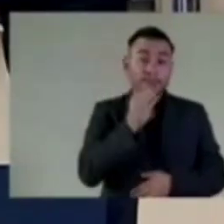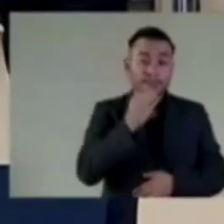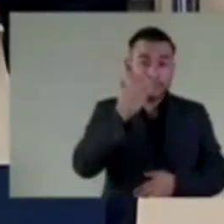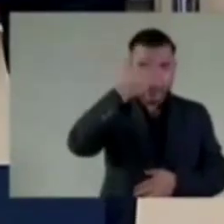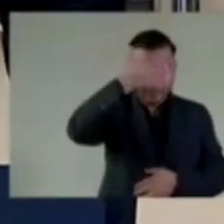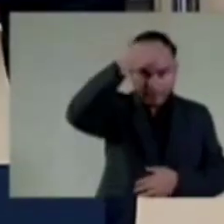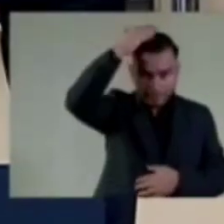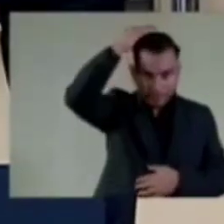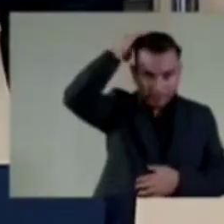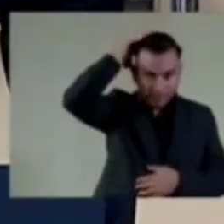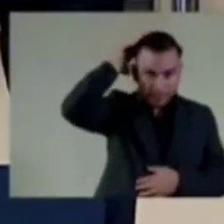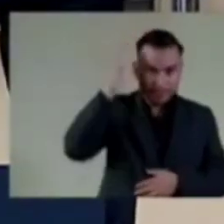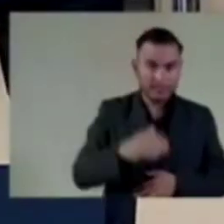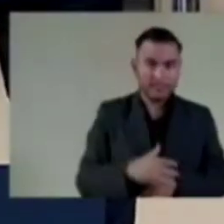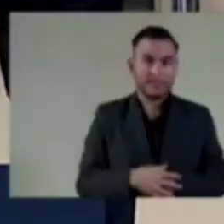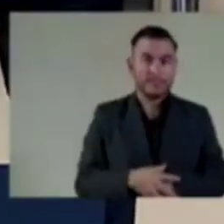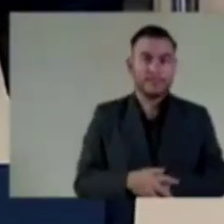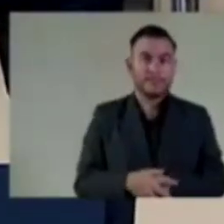Bukele Ortez,